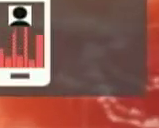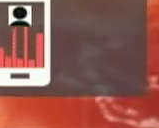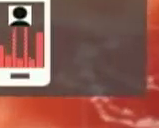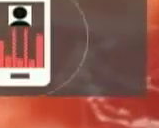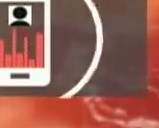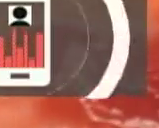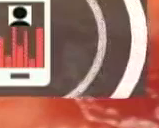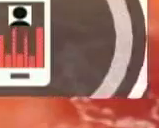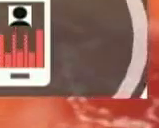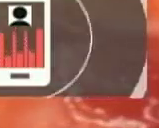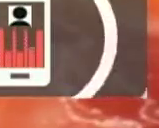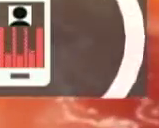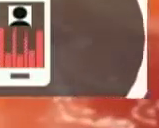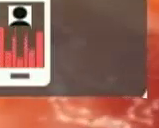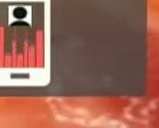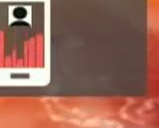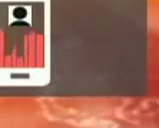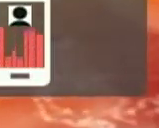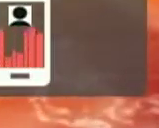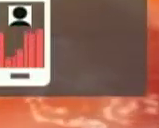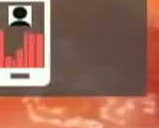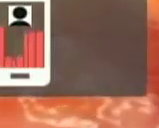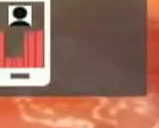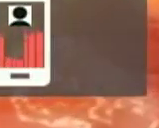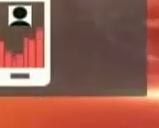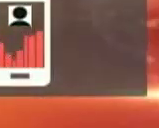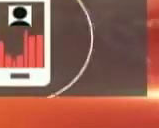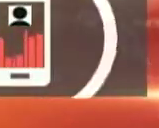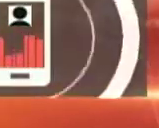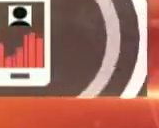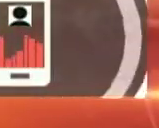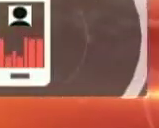y perseverancia y lealtad al pueblo.